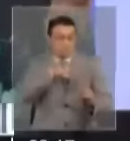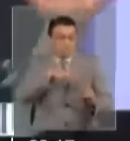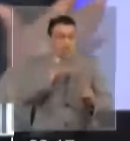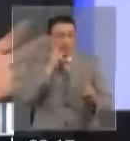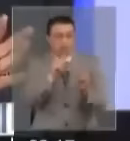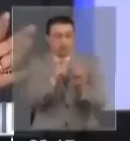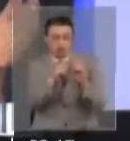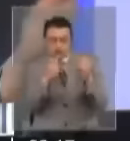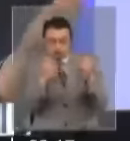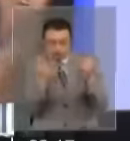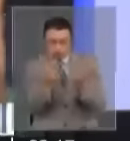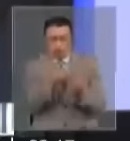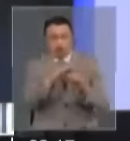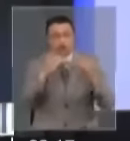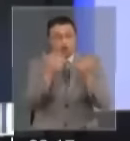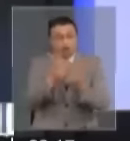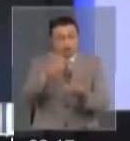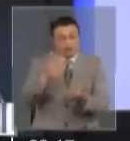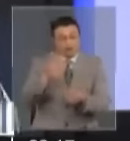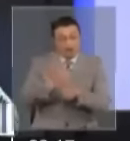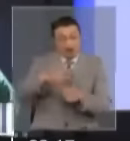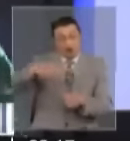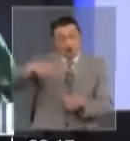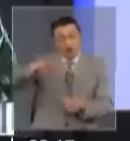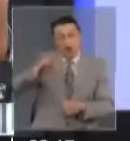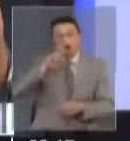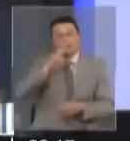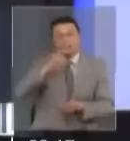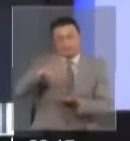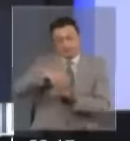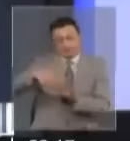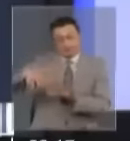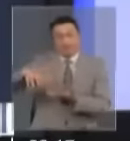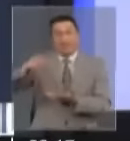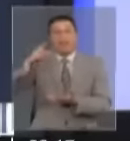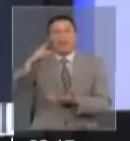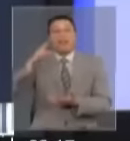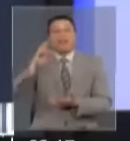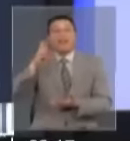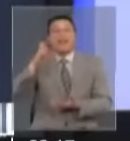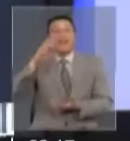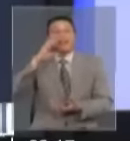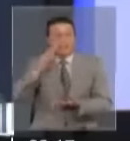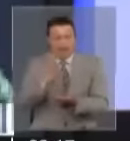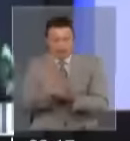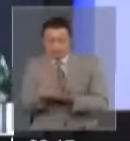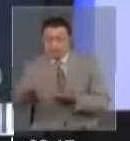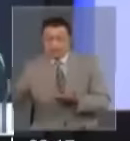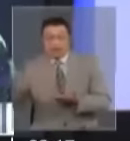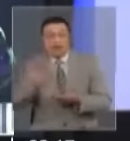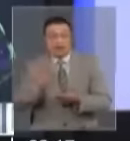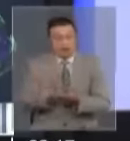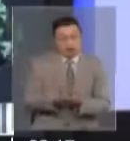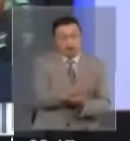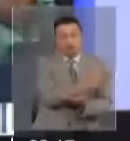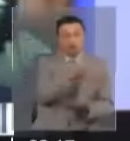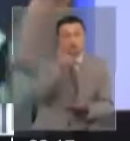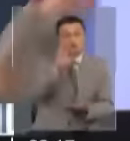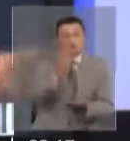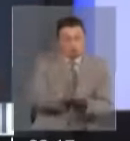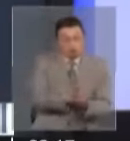lo que se ha trabajado es en la zona más norte de la comuna. Hay que avanzar de la avenida Grecia hacia el sur y ver cómo podemos